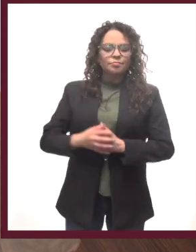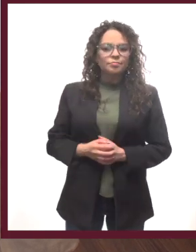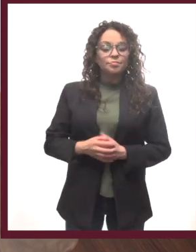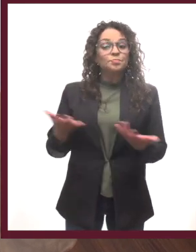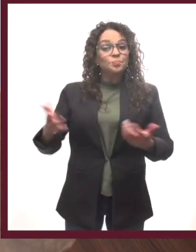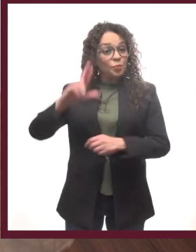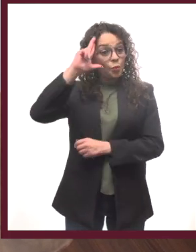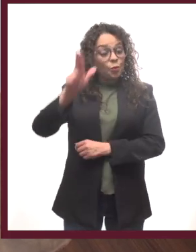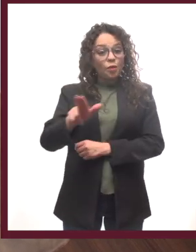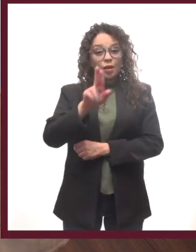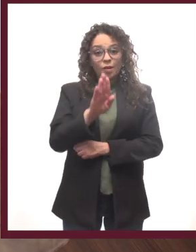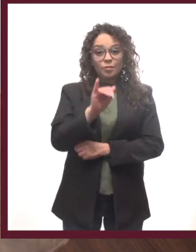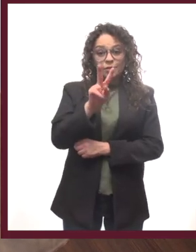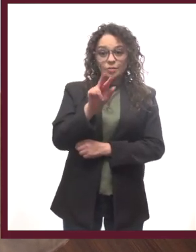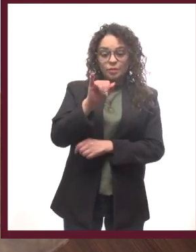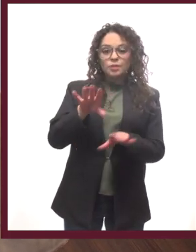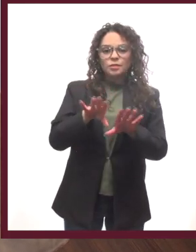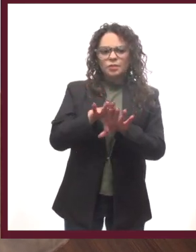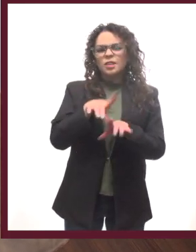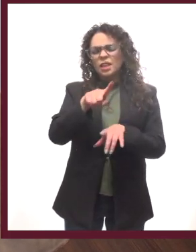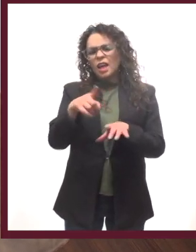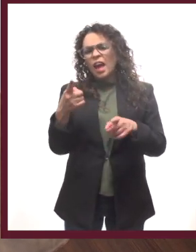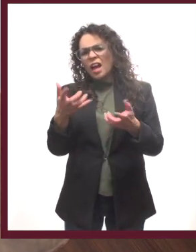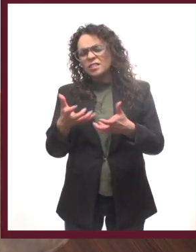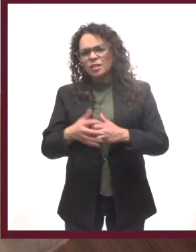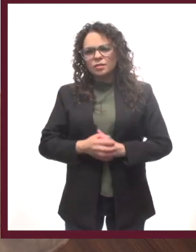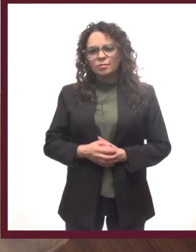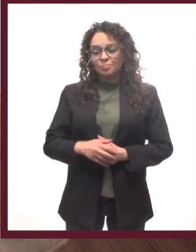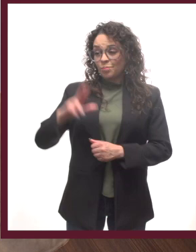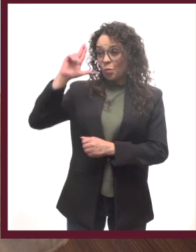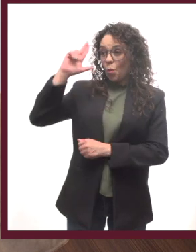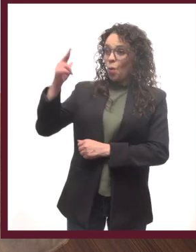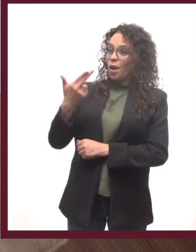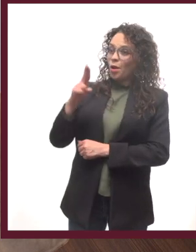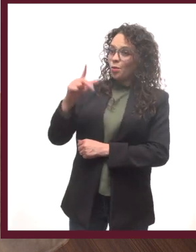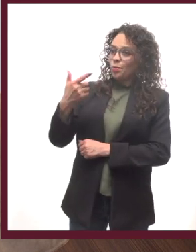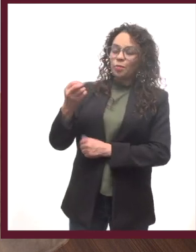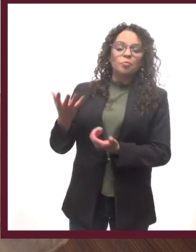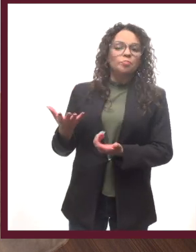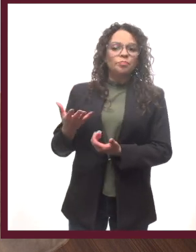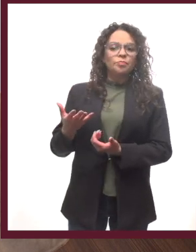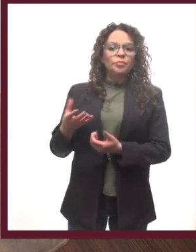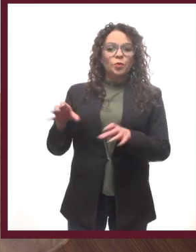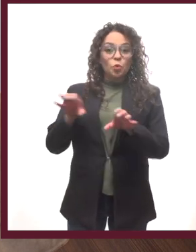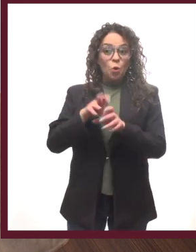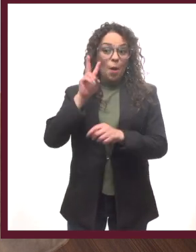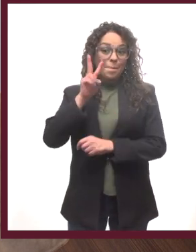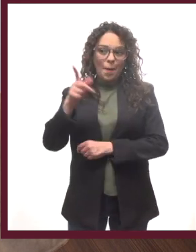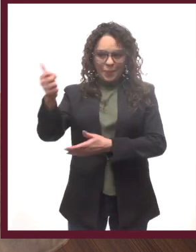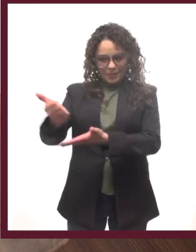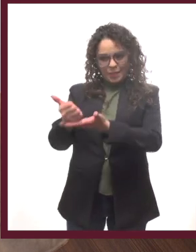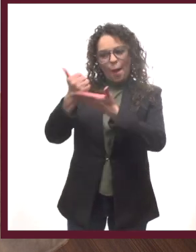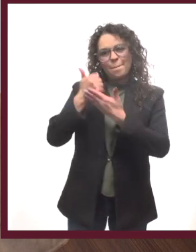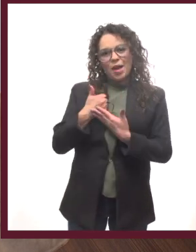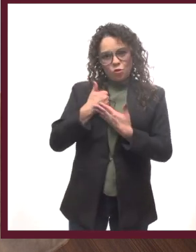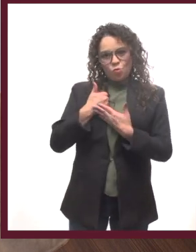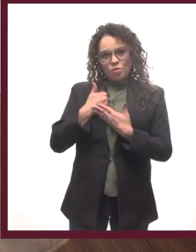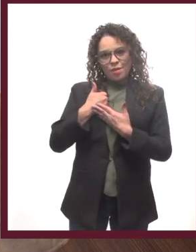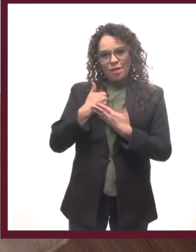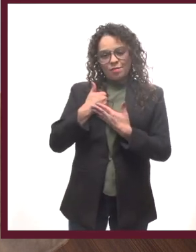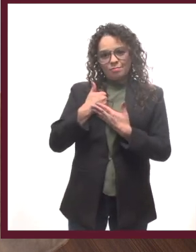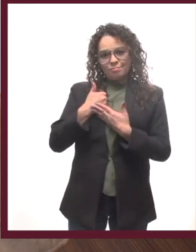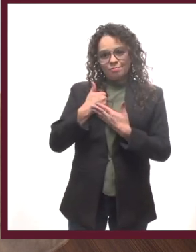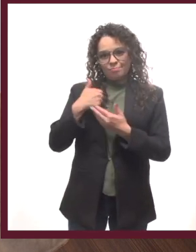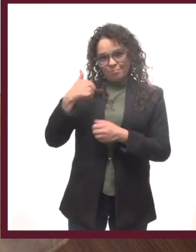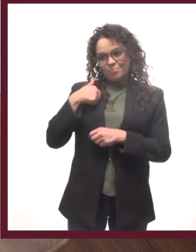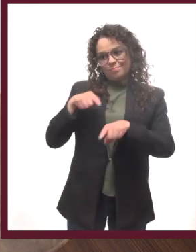Corren créditos. Hola, Vivi. ¿Qué haces? Hola, Hugo. ¿Qué te parecería ayudar a tu hermana